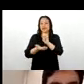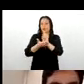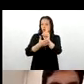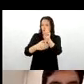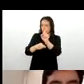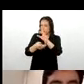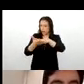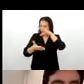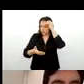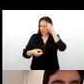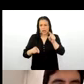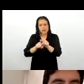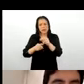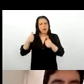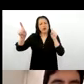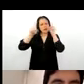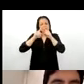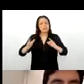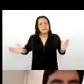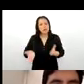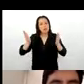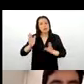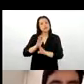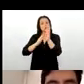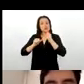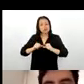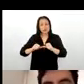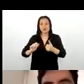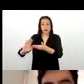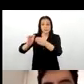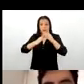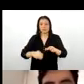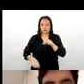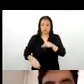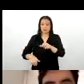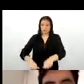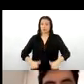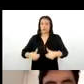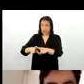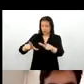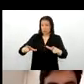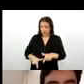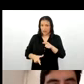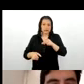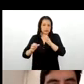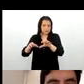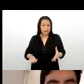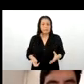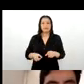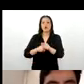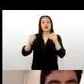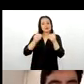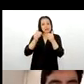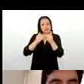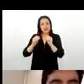también buscamos con esto promover el desarrollo sostenible de las poblaciones locales que en las áreas habitan o están colindantes a